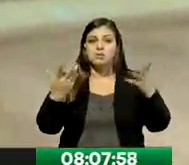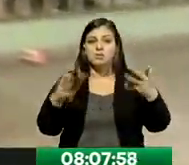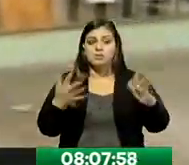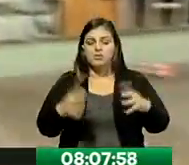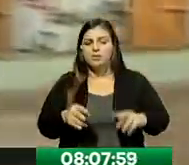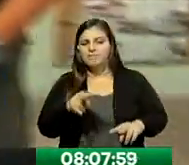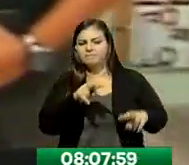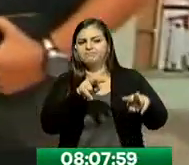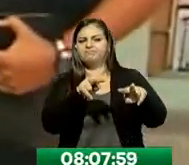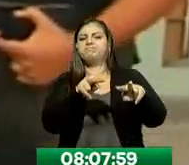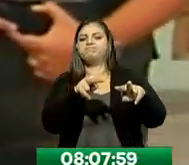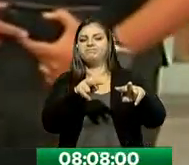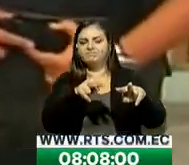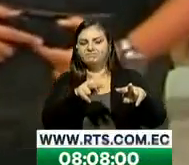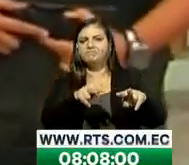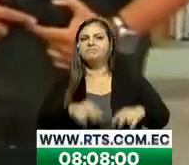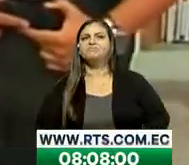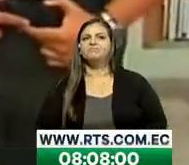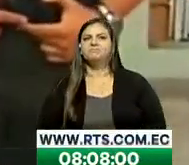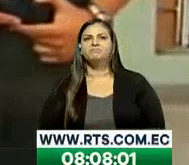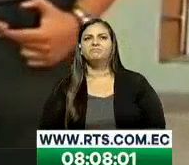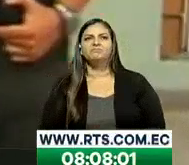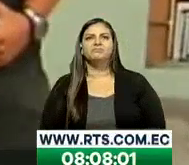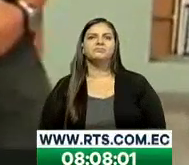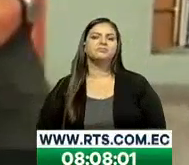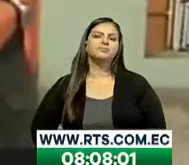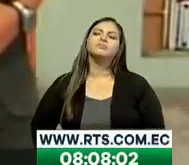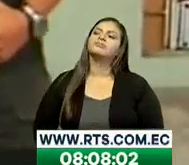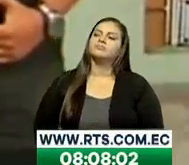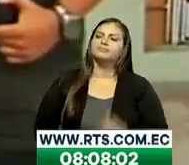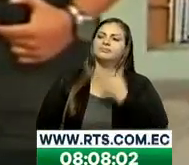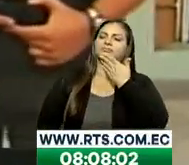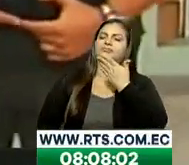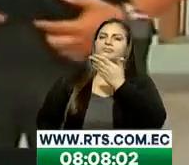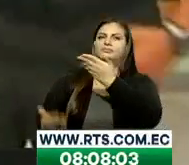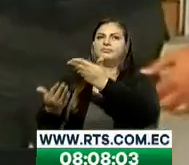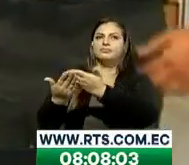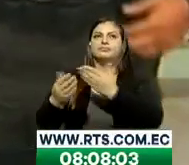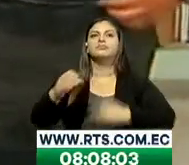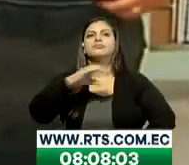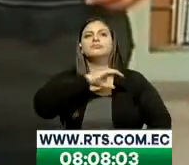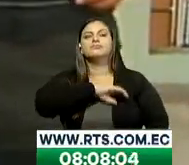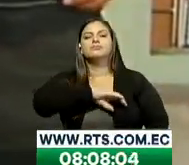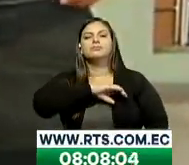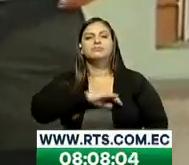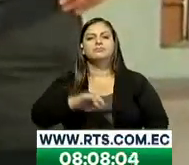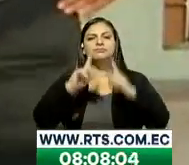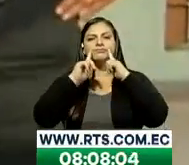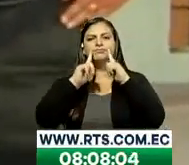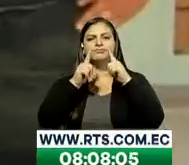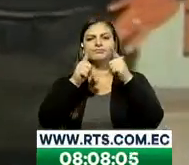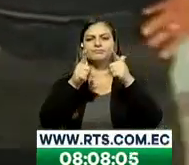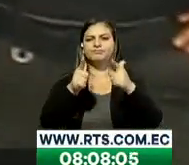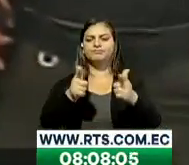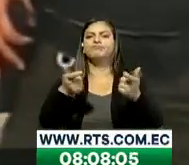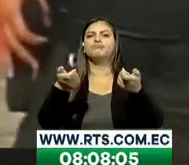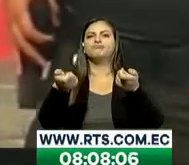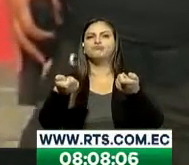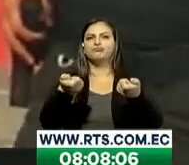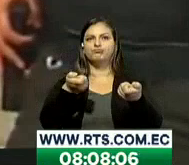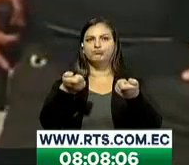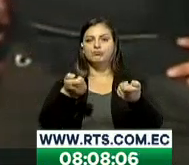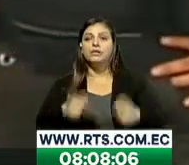este operativo por parte de los miembros de la Policía Nacional, quienes están tratando de controlar los